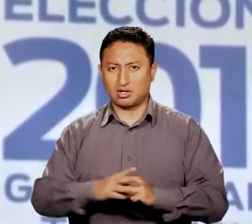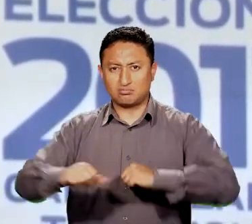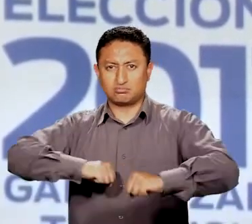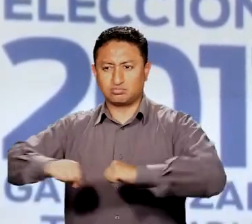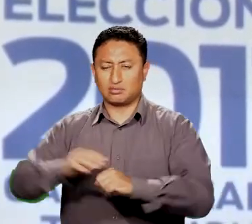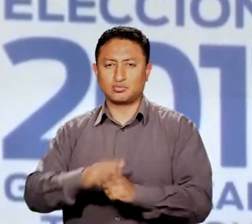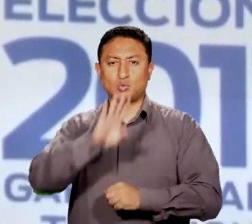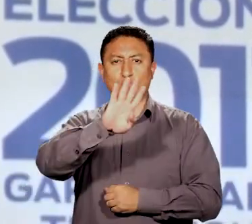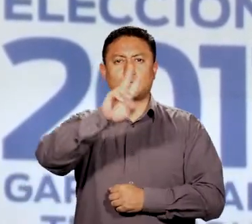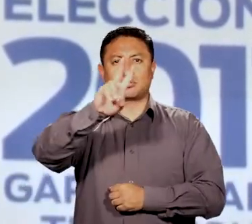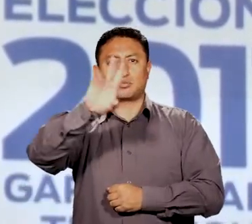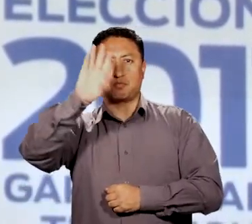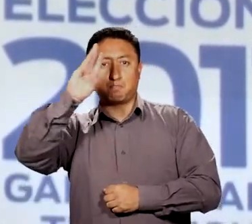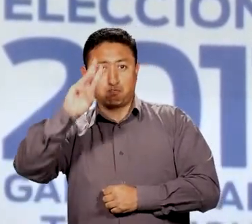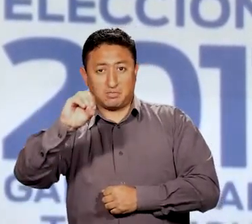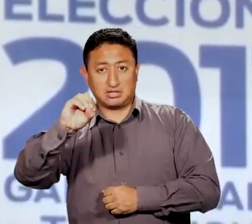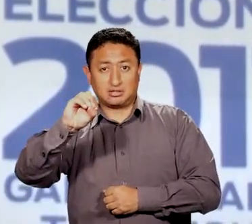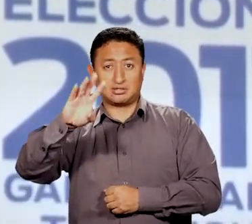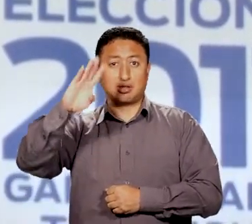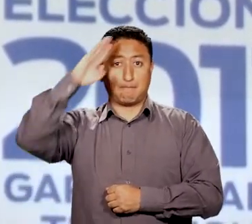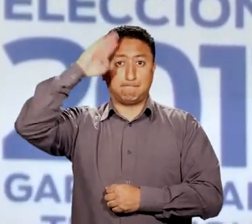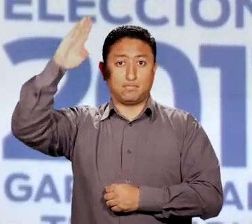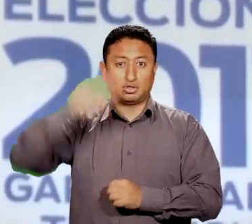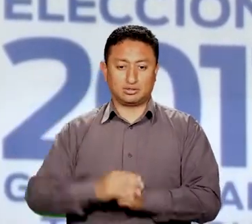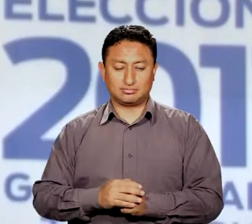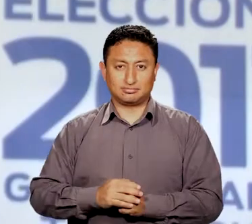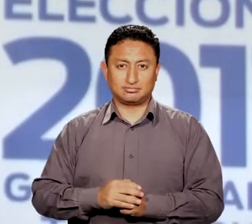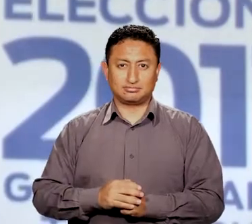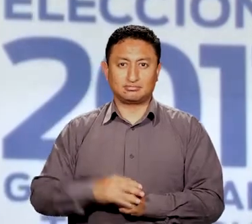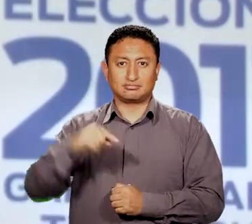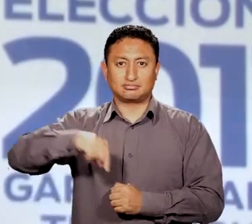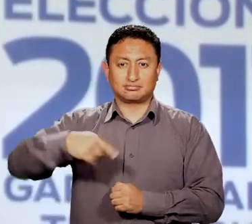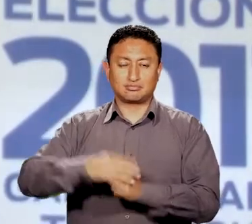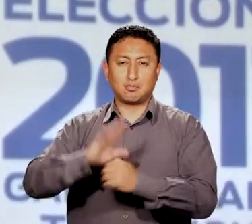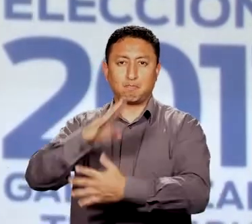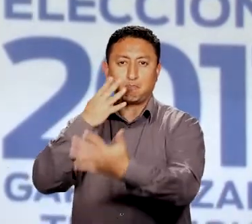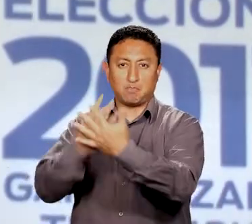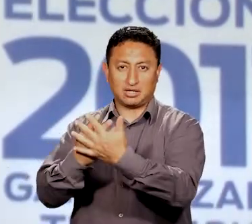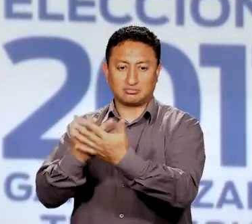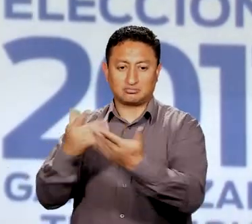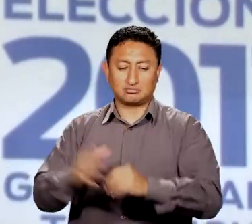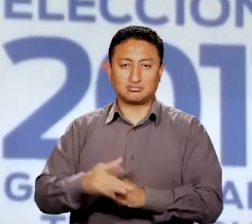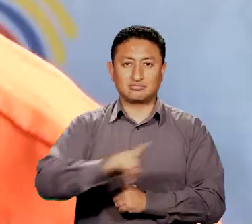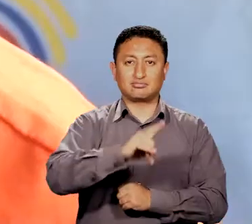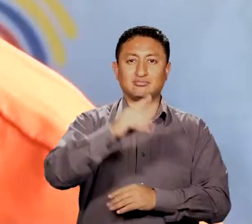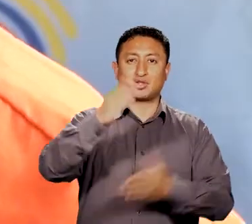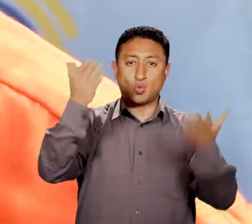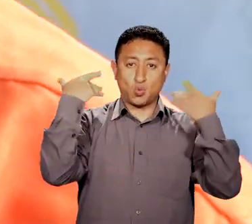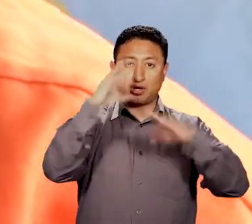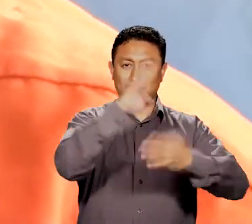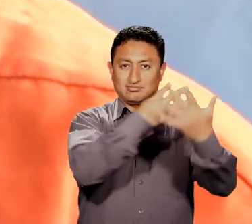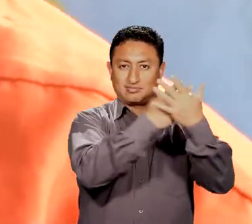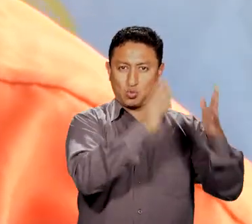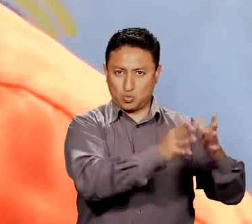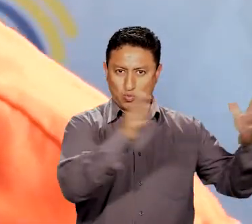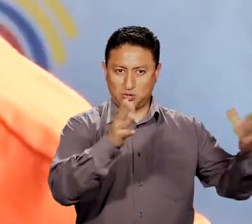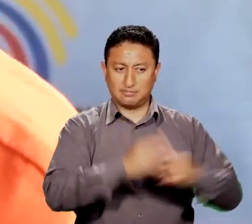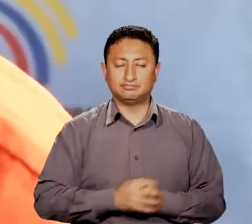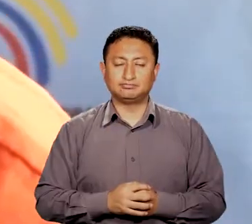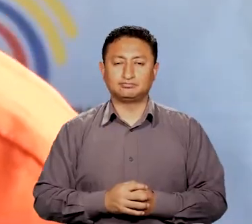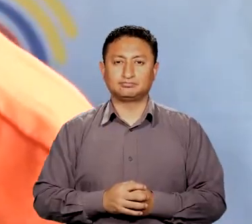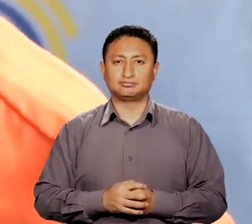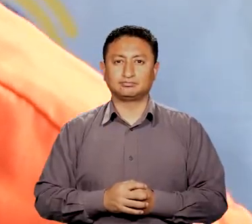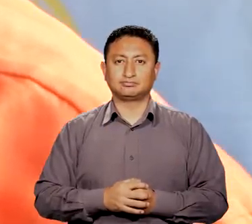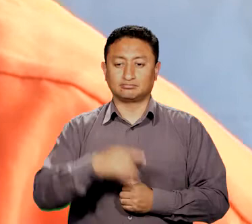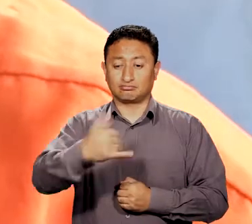aquí, que son 420 señores policías, tanto aquí en la regional como en la penitenciaría del litoral. Hoy en día no han tomado en cuenta en